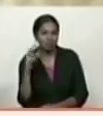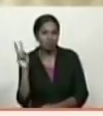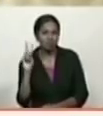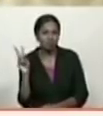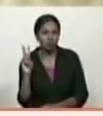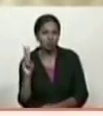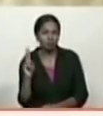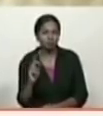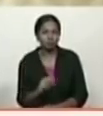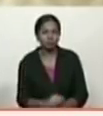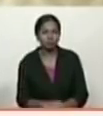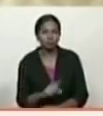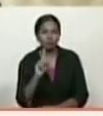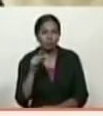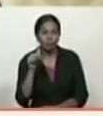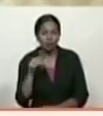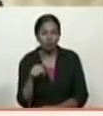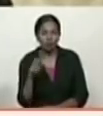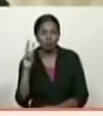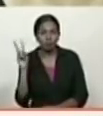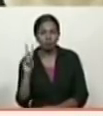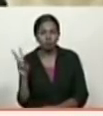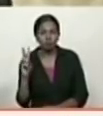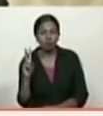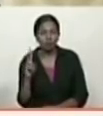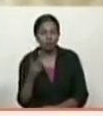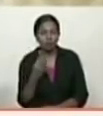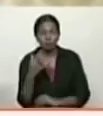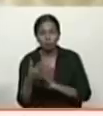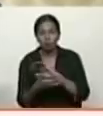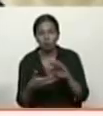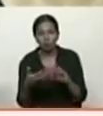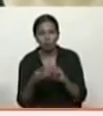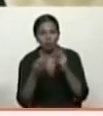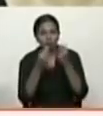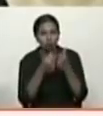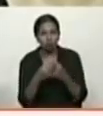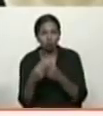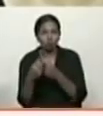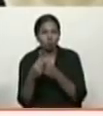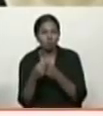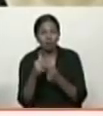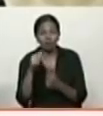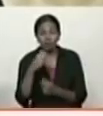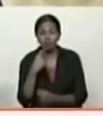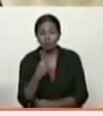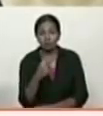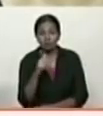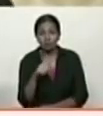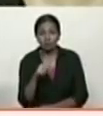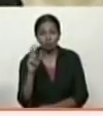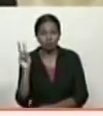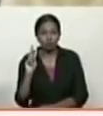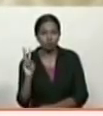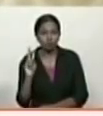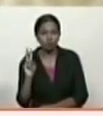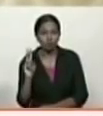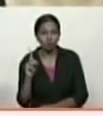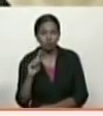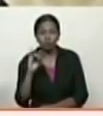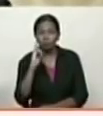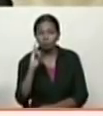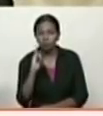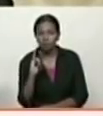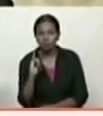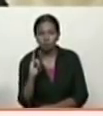que una situación de colapso de la economía, ayer lo decía un analista venezolano, Luis Vicente León, no sé si lo leíste, Lucía, él mismo devela